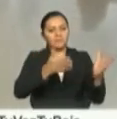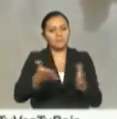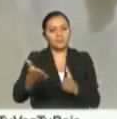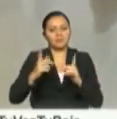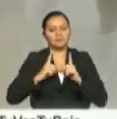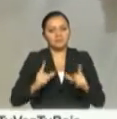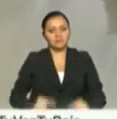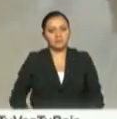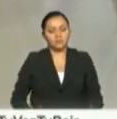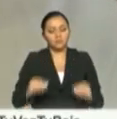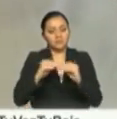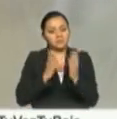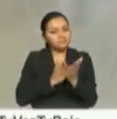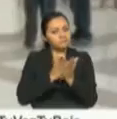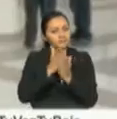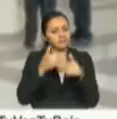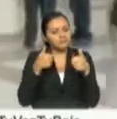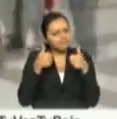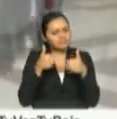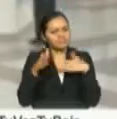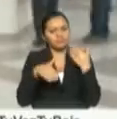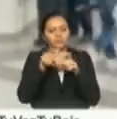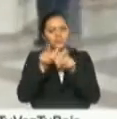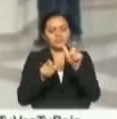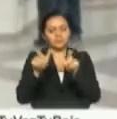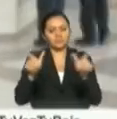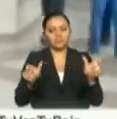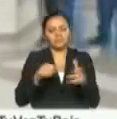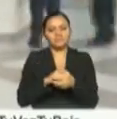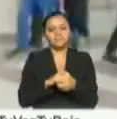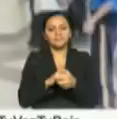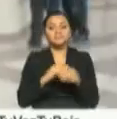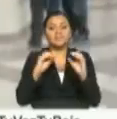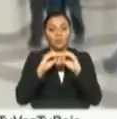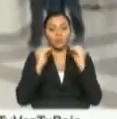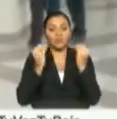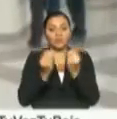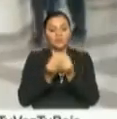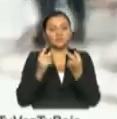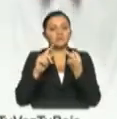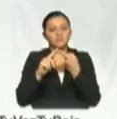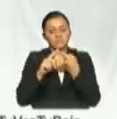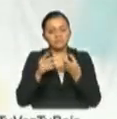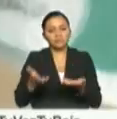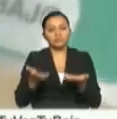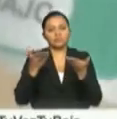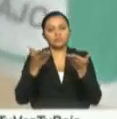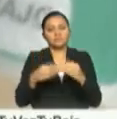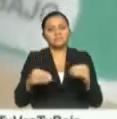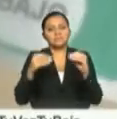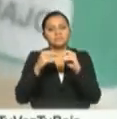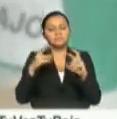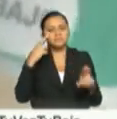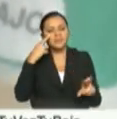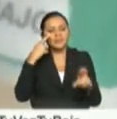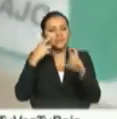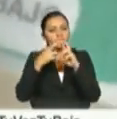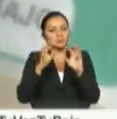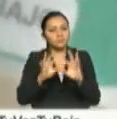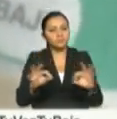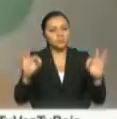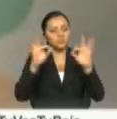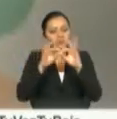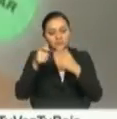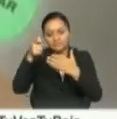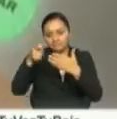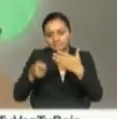salud encaminadas al bienestar de los ciudadanos. La organización ofreció un especial reconocimiento por el